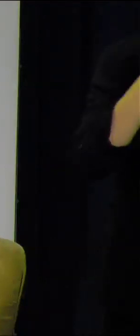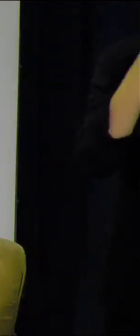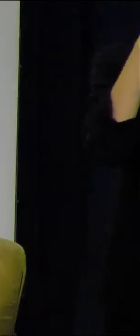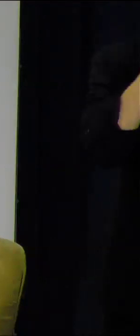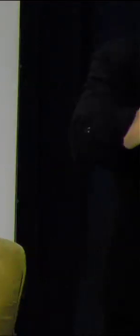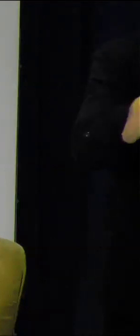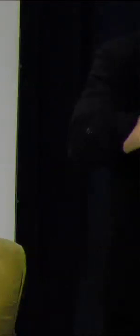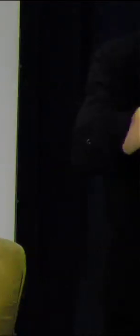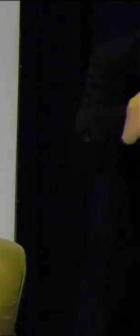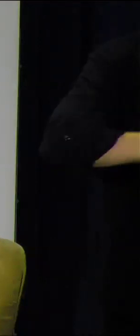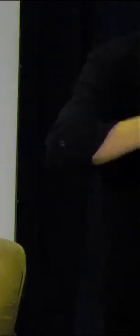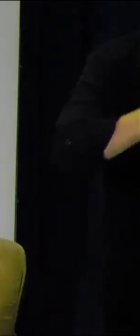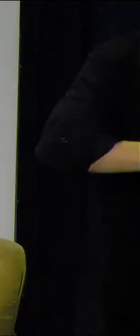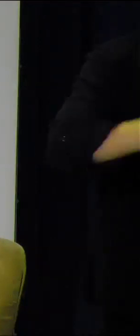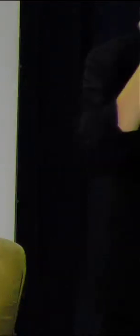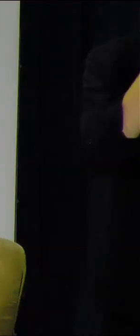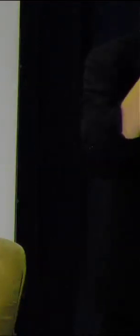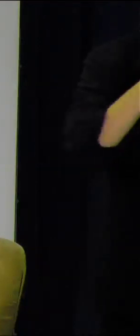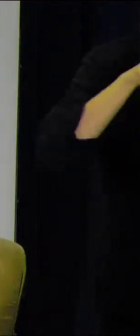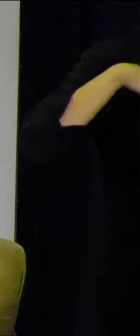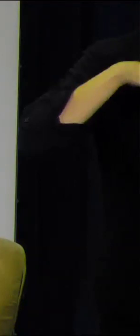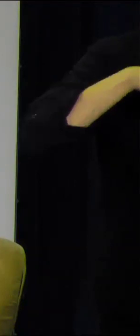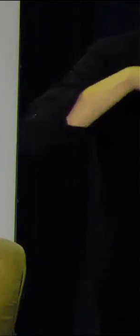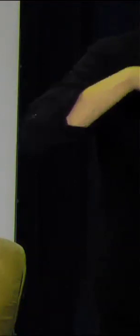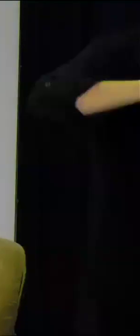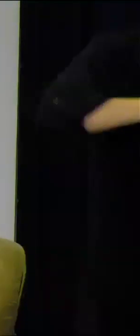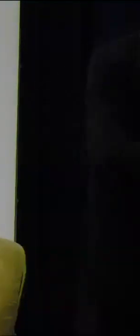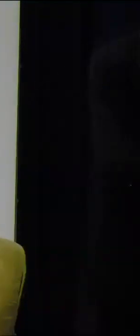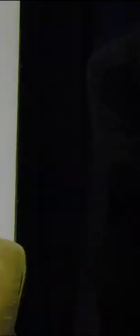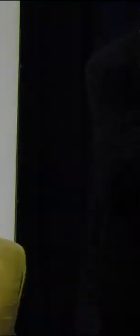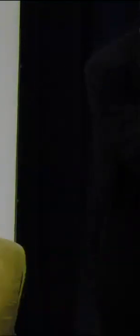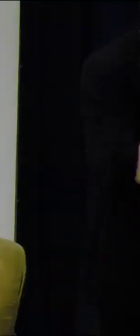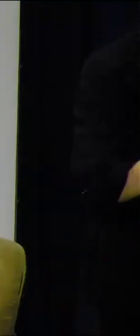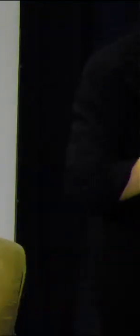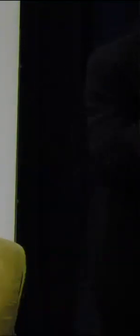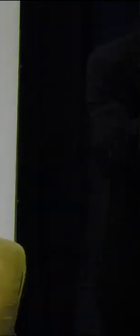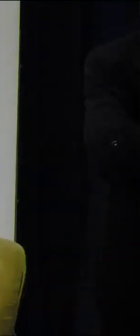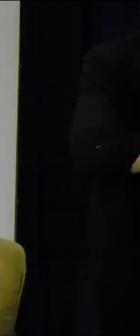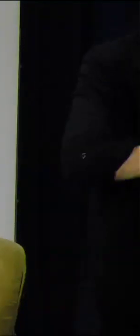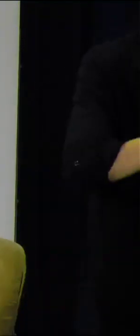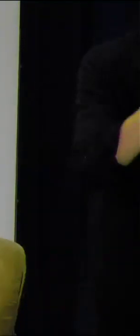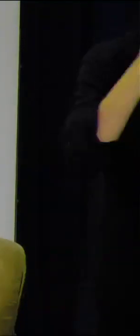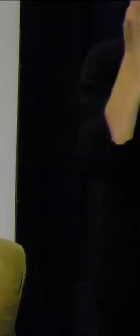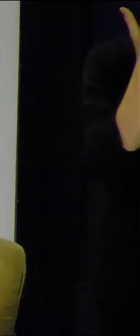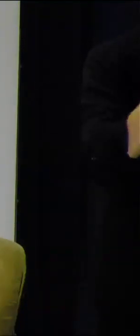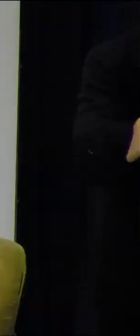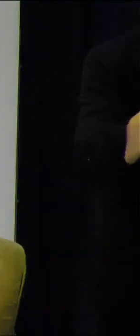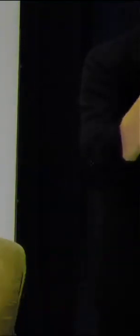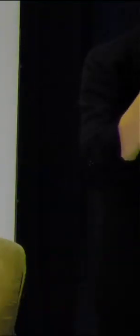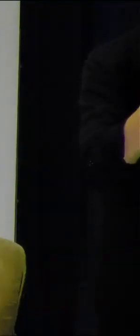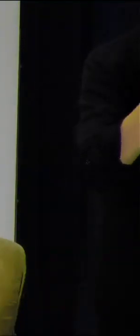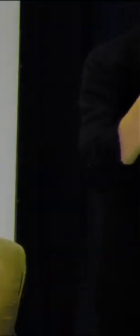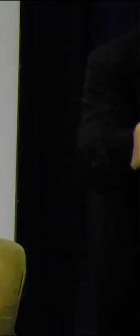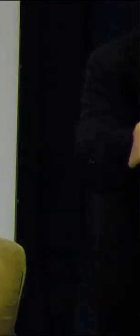cirujano, docente, activista y político independiente. Es diputado por el séptimo distrito, región